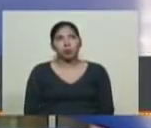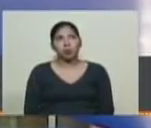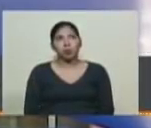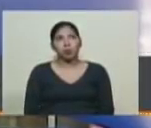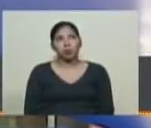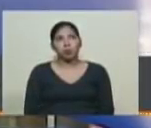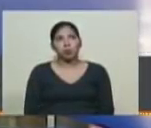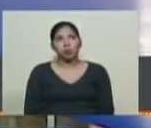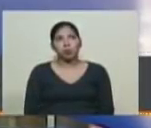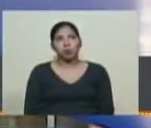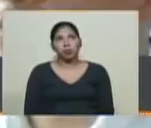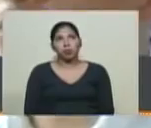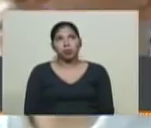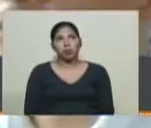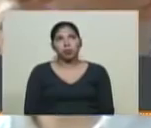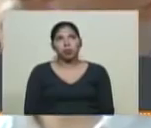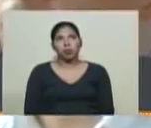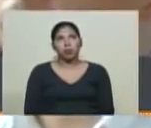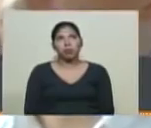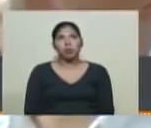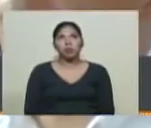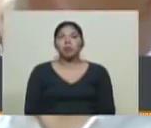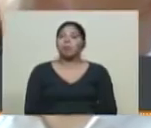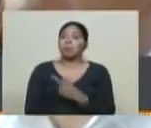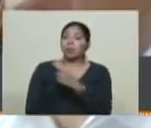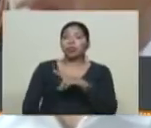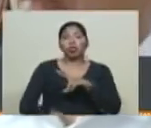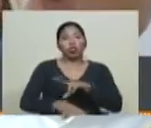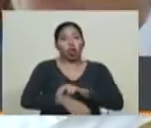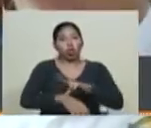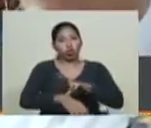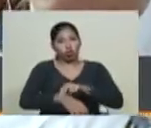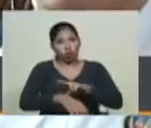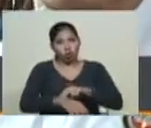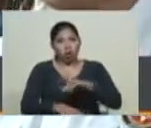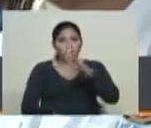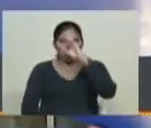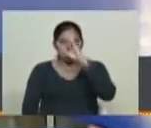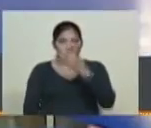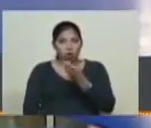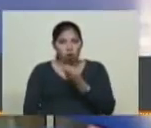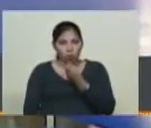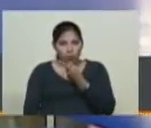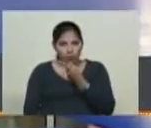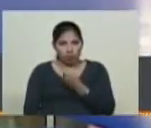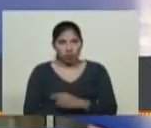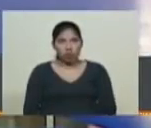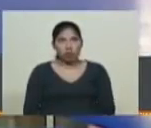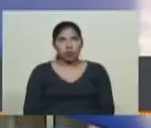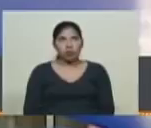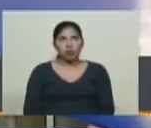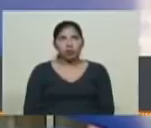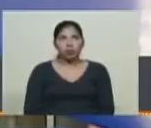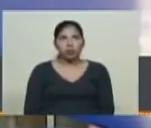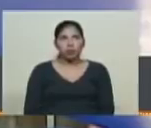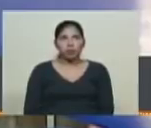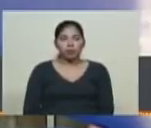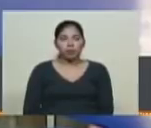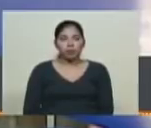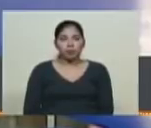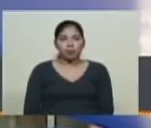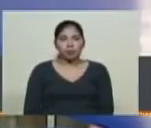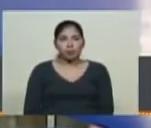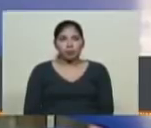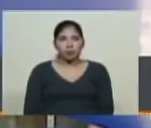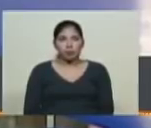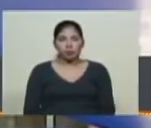en Vargas, bienvenida Vargas, de República Dominicana, consultora de inmunizaciones de la OEPS y